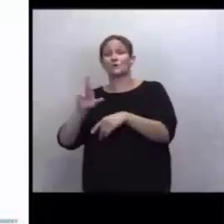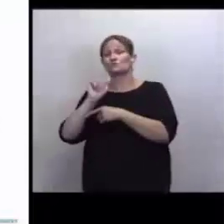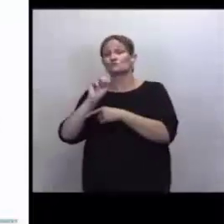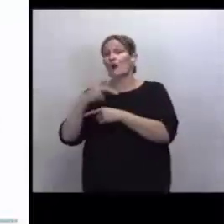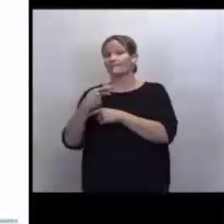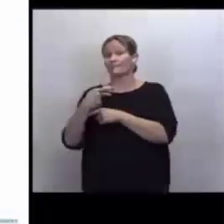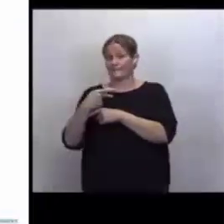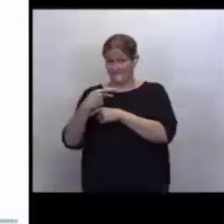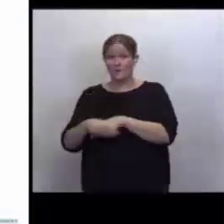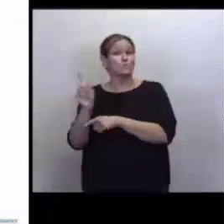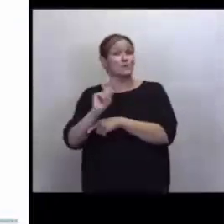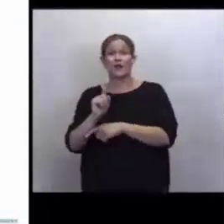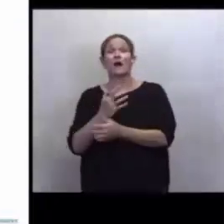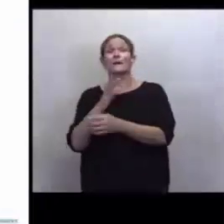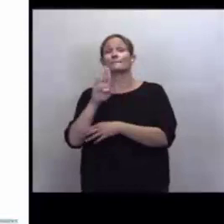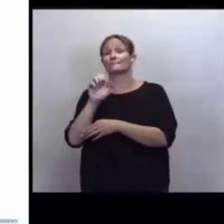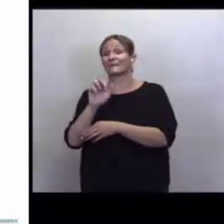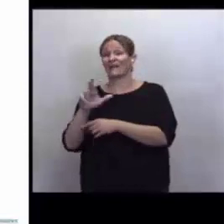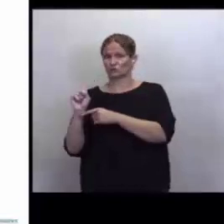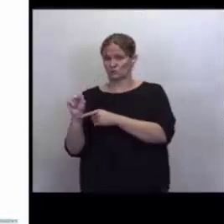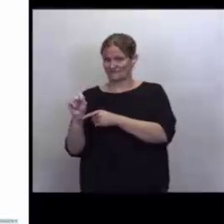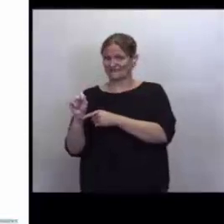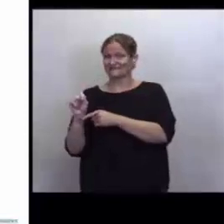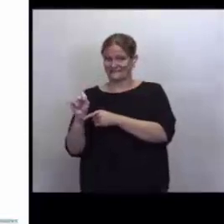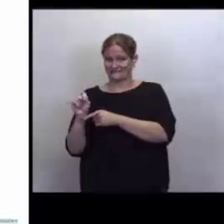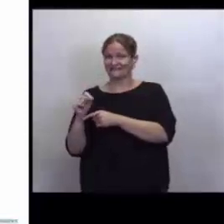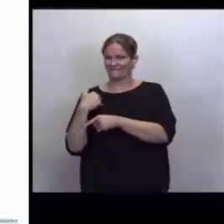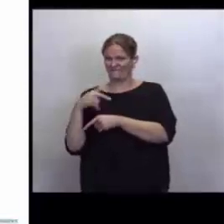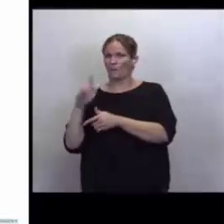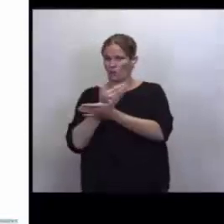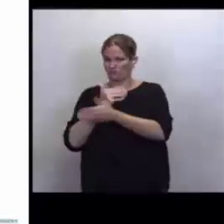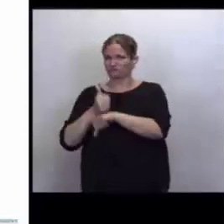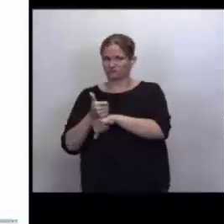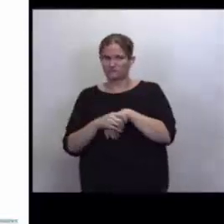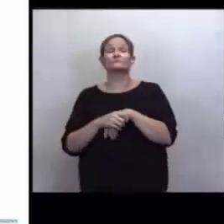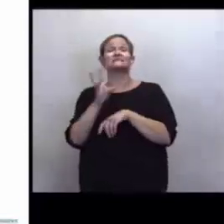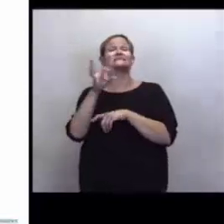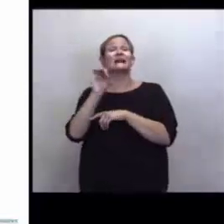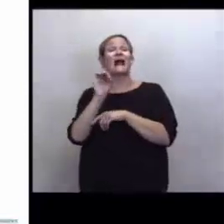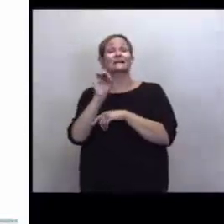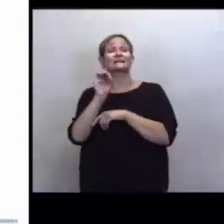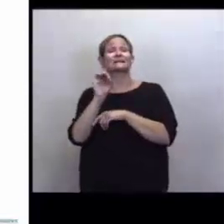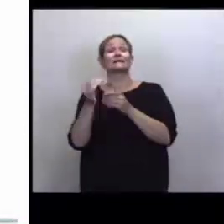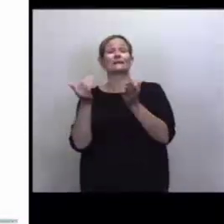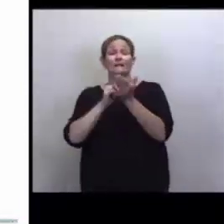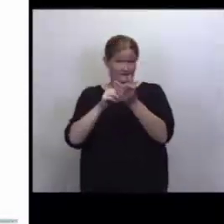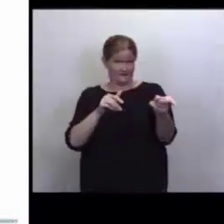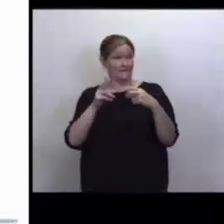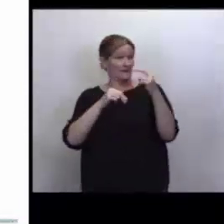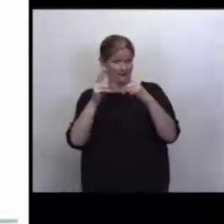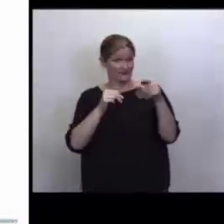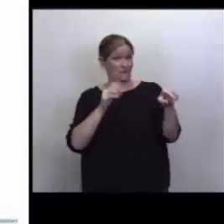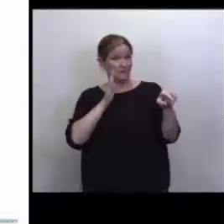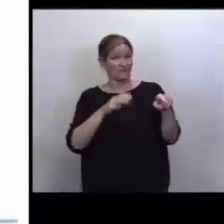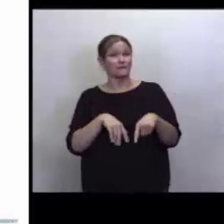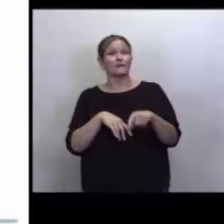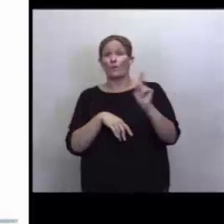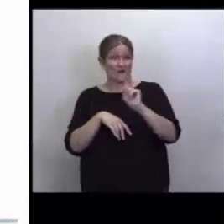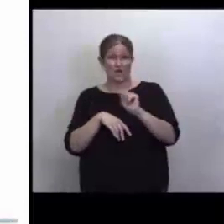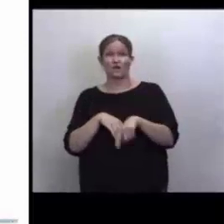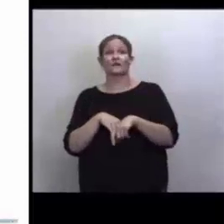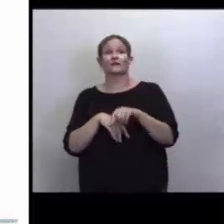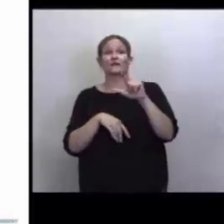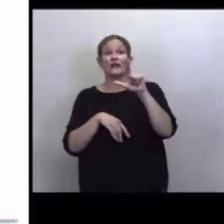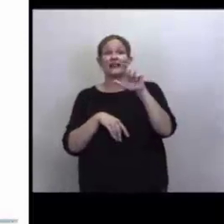Boulevard, nuevas rampas de entrada y salida en la calle Bear y la reconstrucción de la I-690 desde la